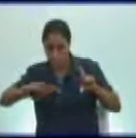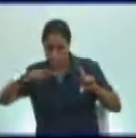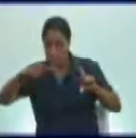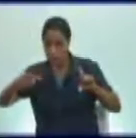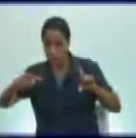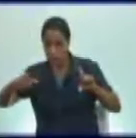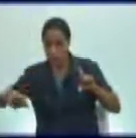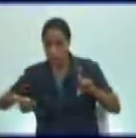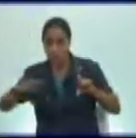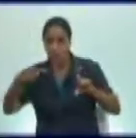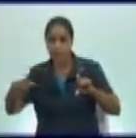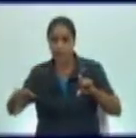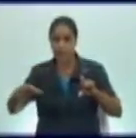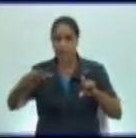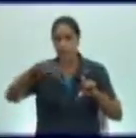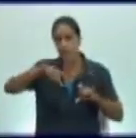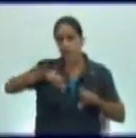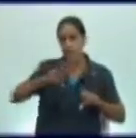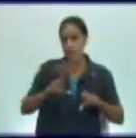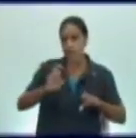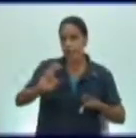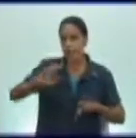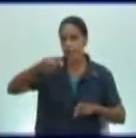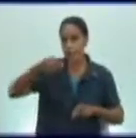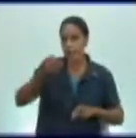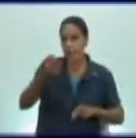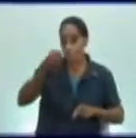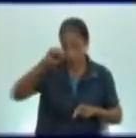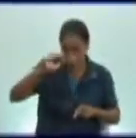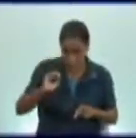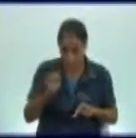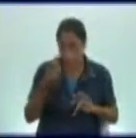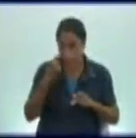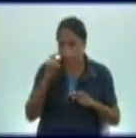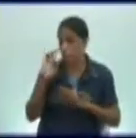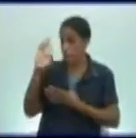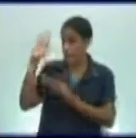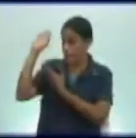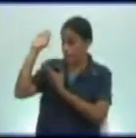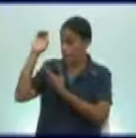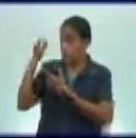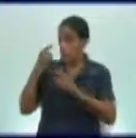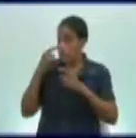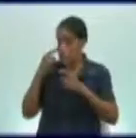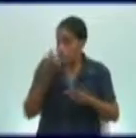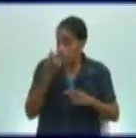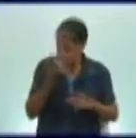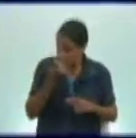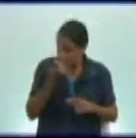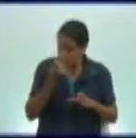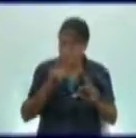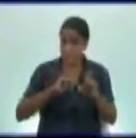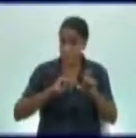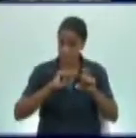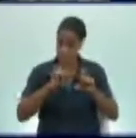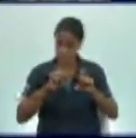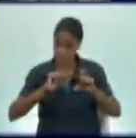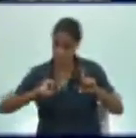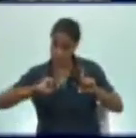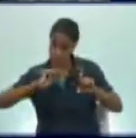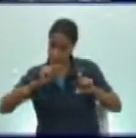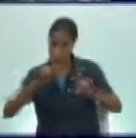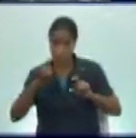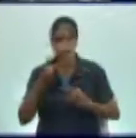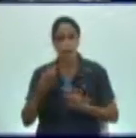varía según el grupo y, como ustedes pueden ver aquí, se utilizan en la fijación. Aquí les presento un